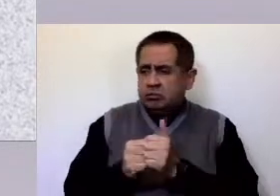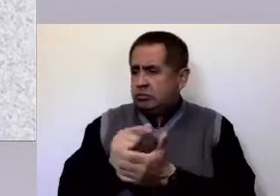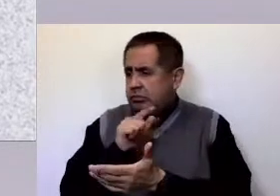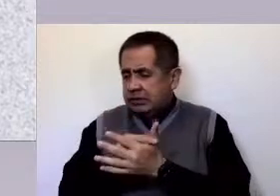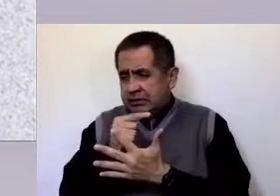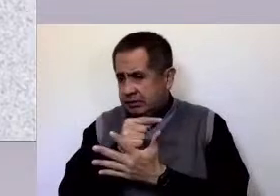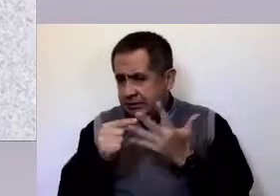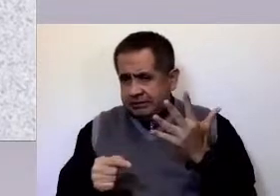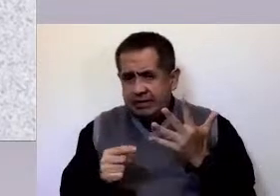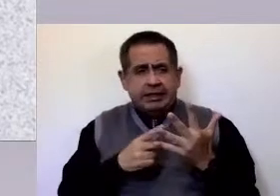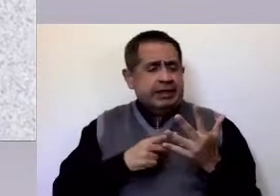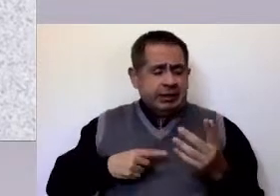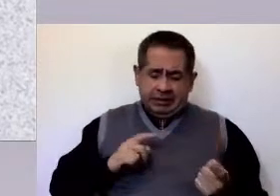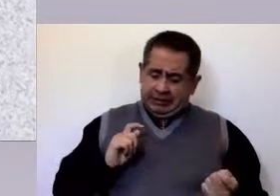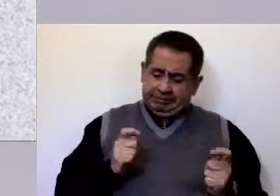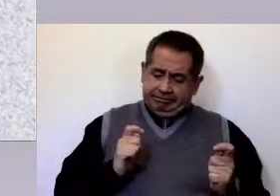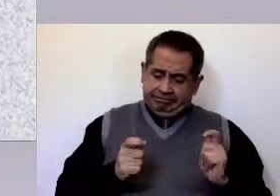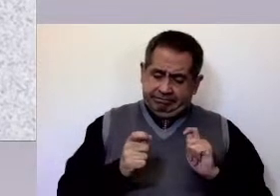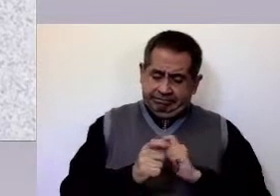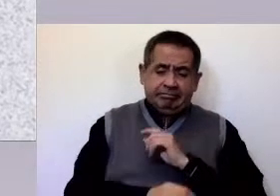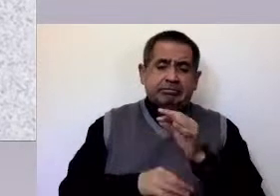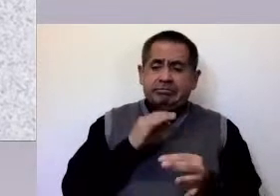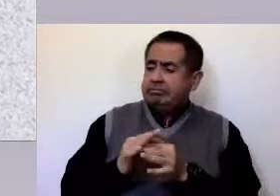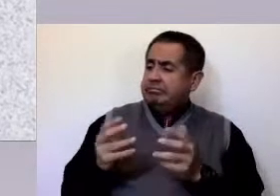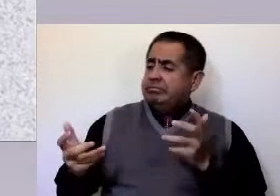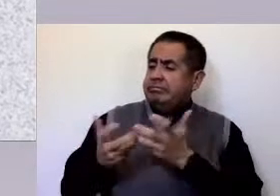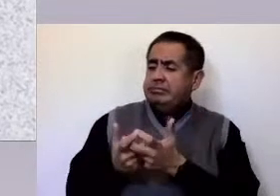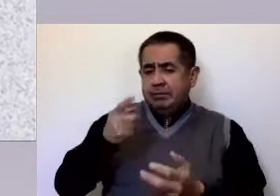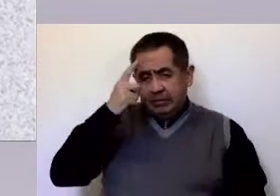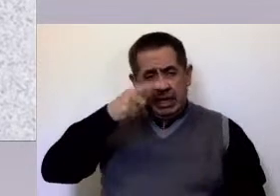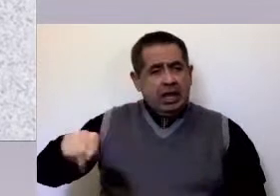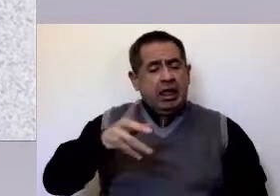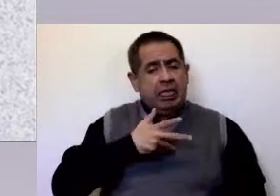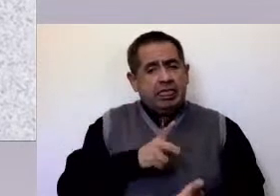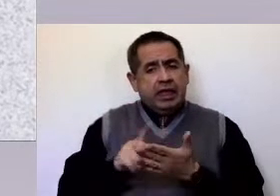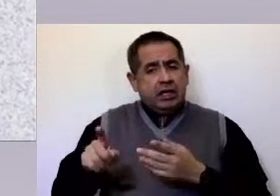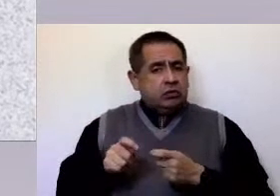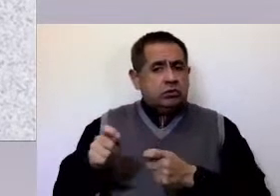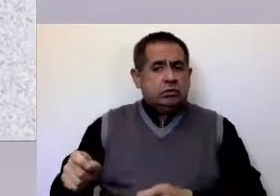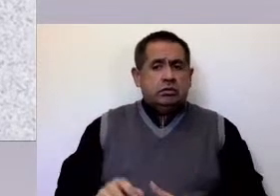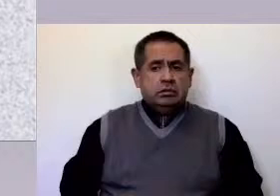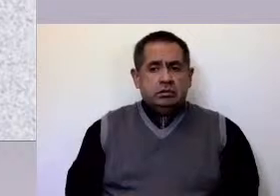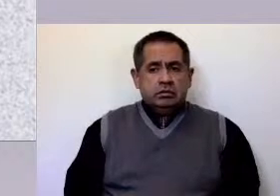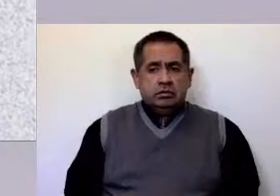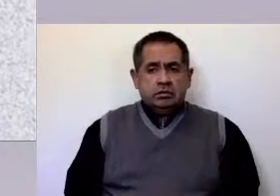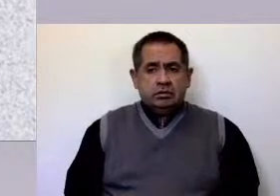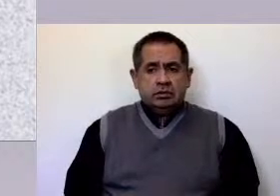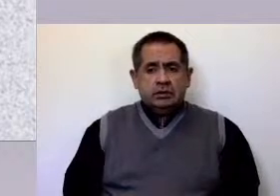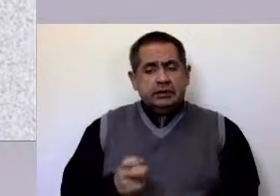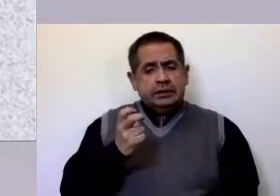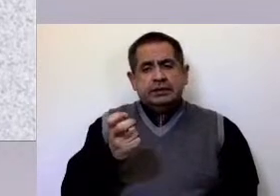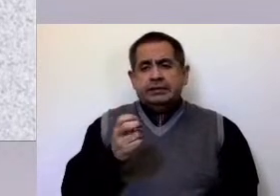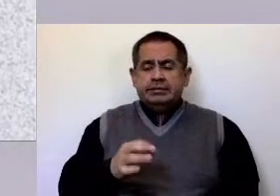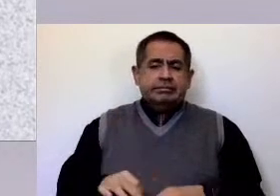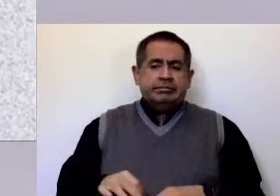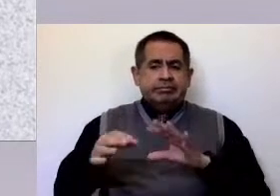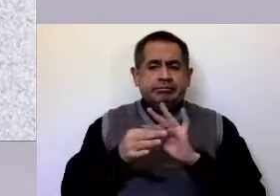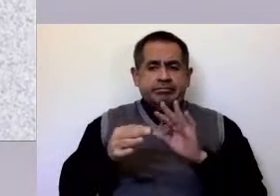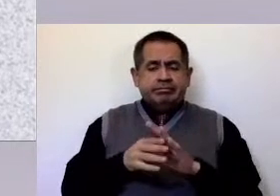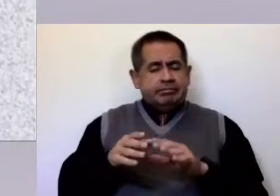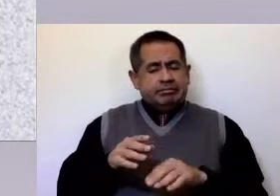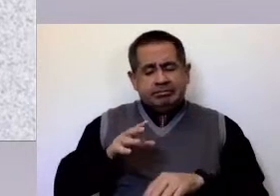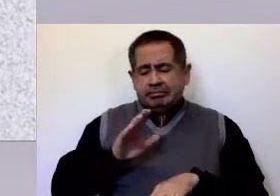de otra índole para dar efectividad al derecho indicado es un precedente de suma relevancia